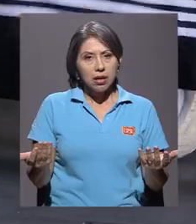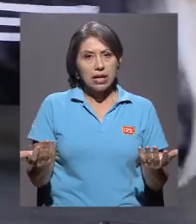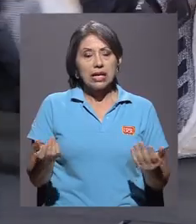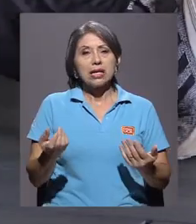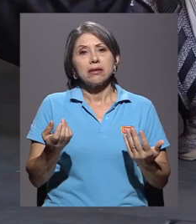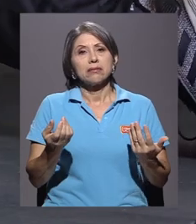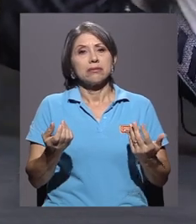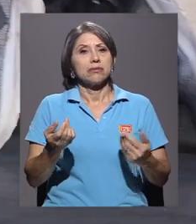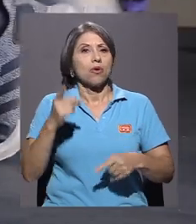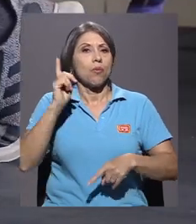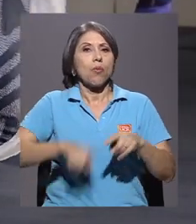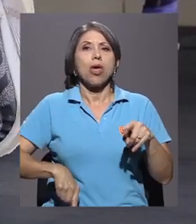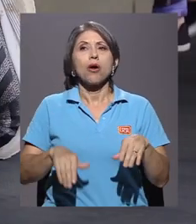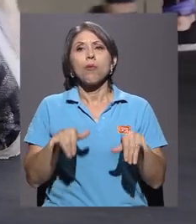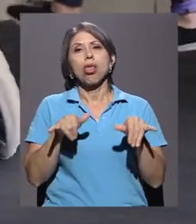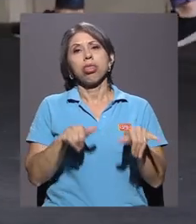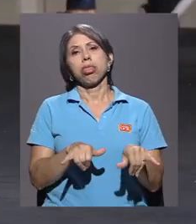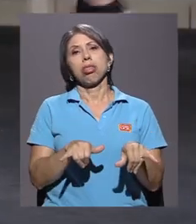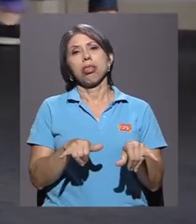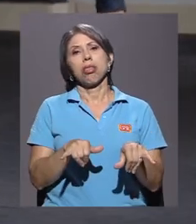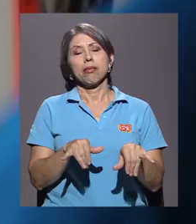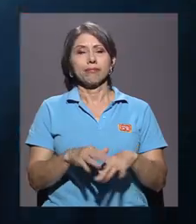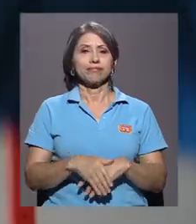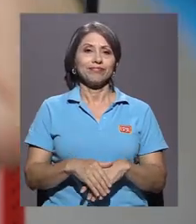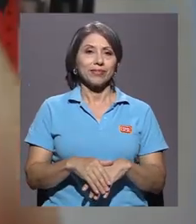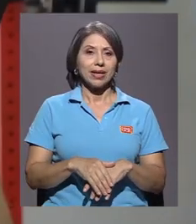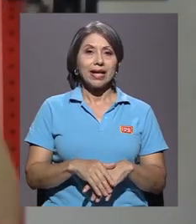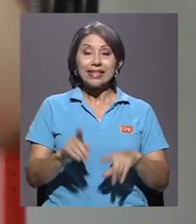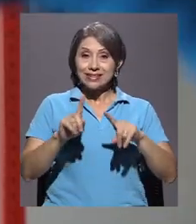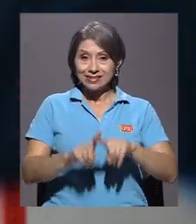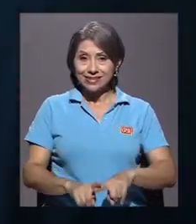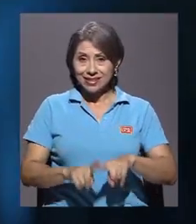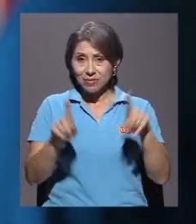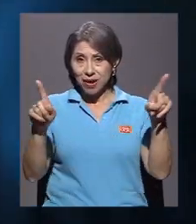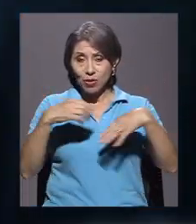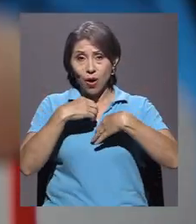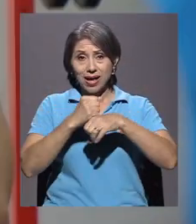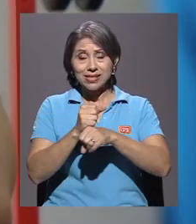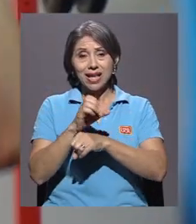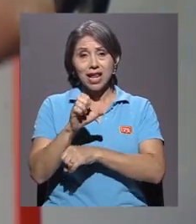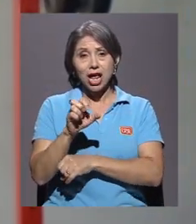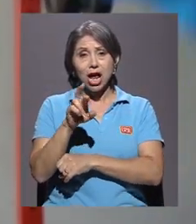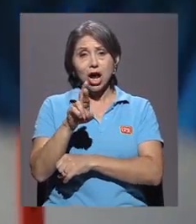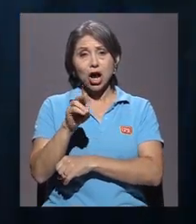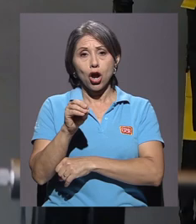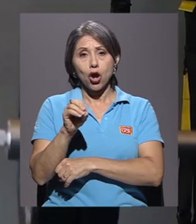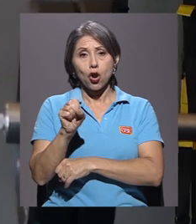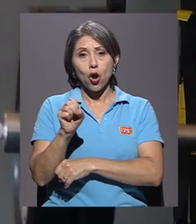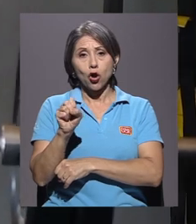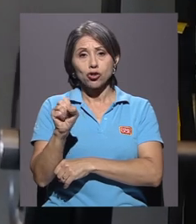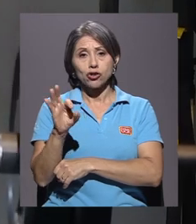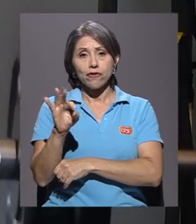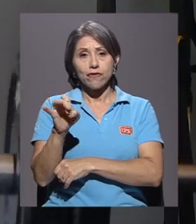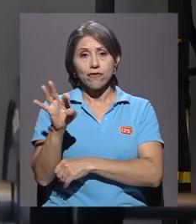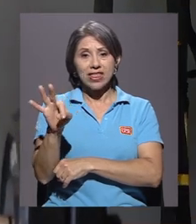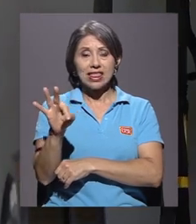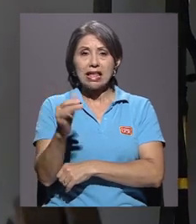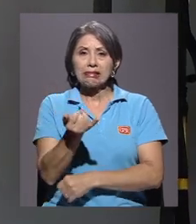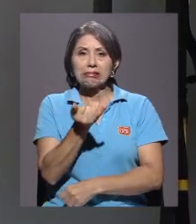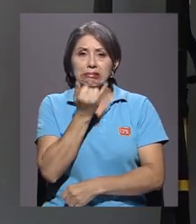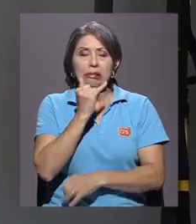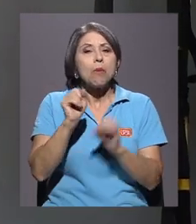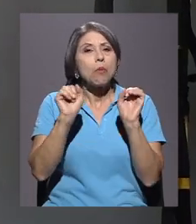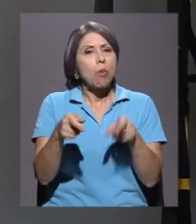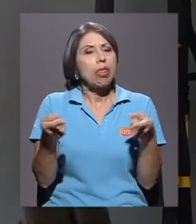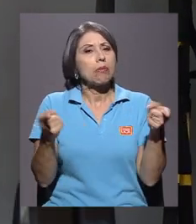estancarse siempre en la inactividad. Sin embargo, practicarlo de mala manera puede ocasionarle problemas, sobre